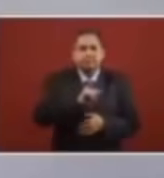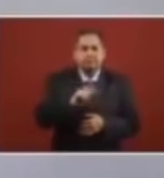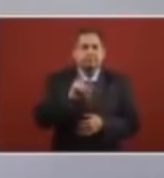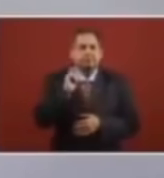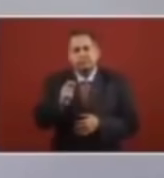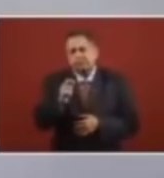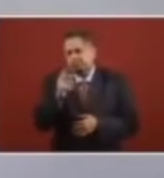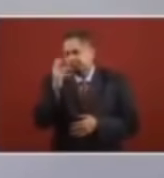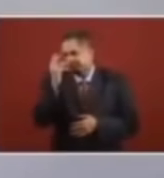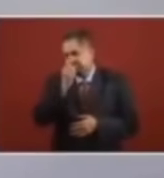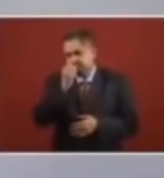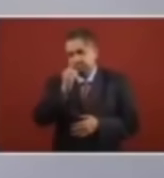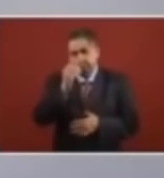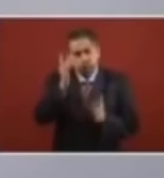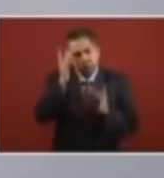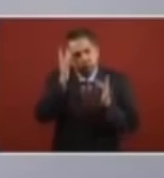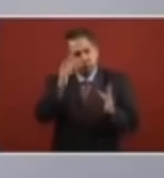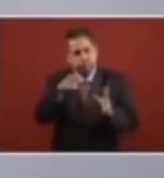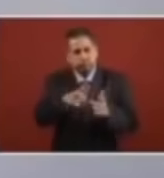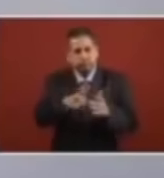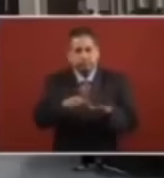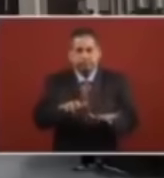redes sociales